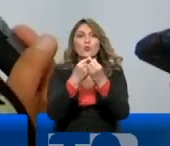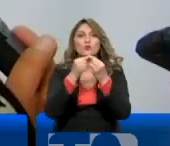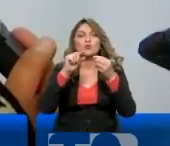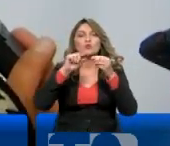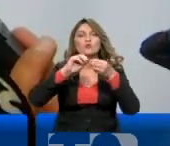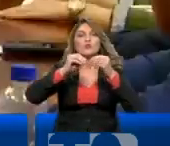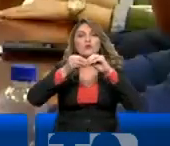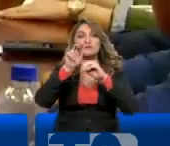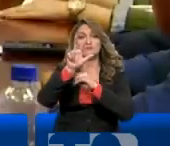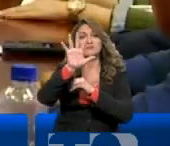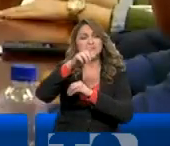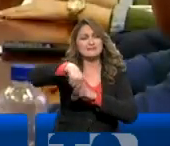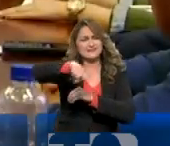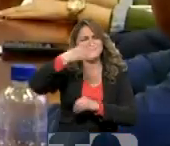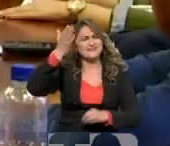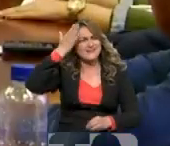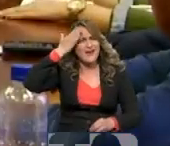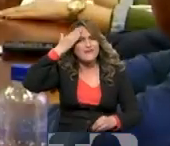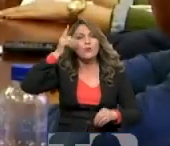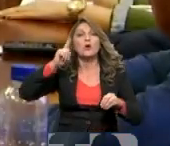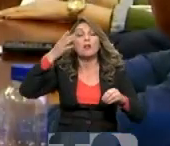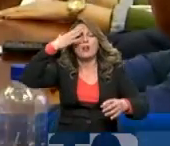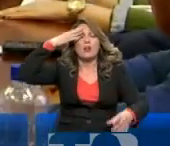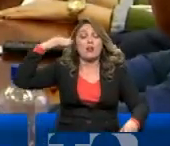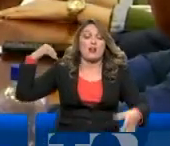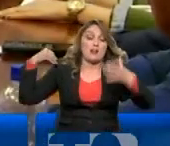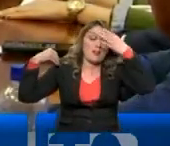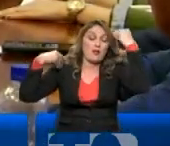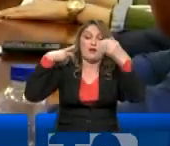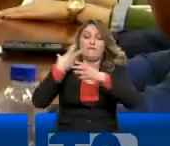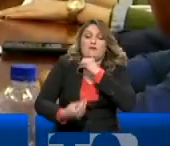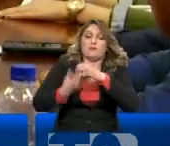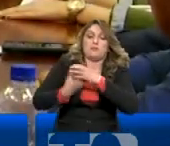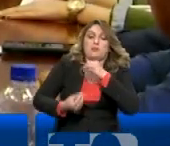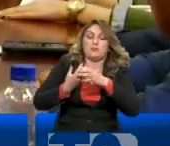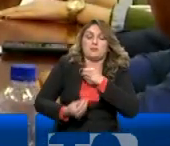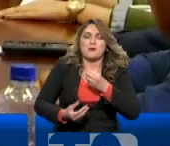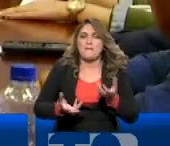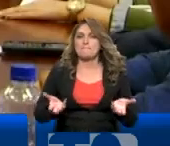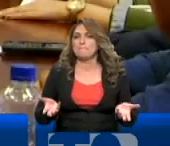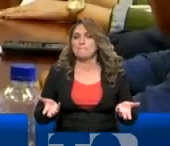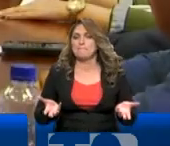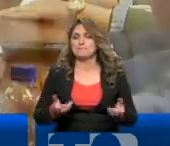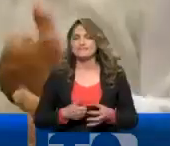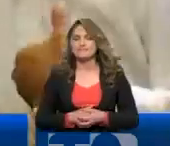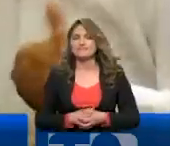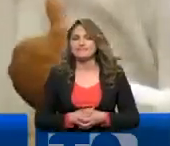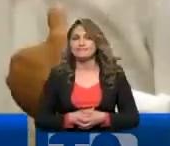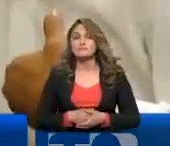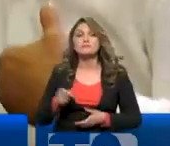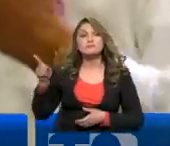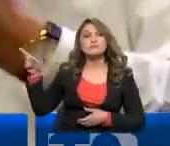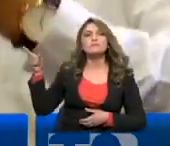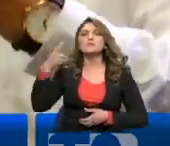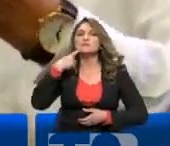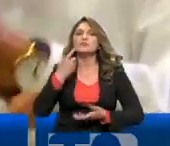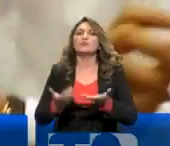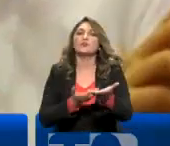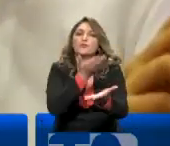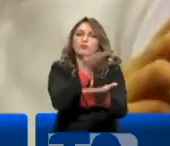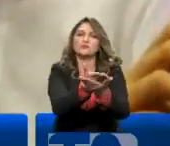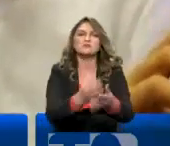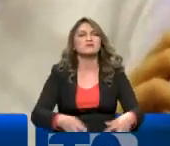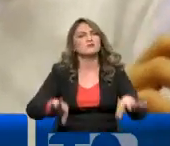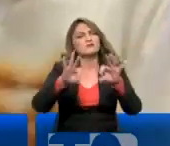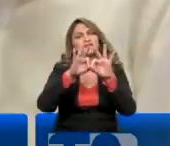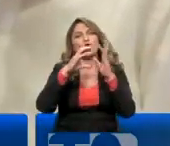ha ido la memoria. Al final de la sesión que se efectuó en las instalaciones de la gobernación del Guayas, Azuero propuso una moción para reformar el Código